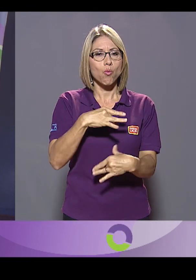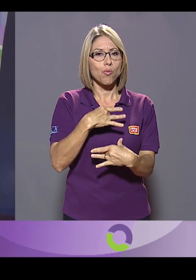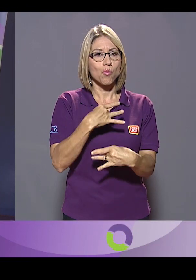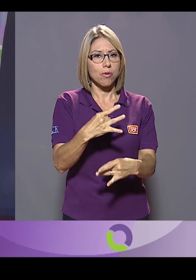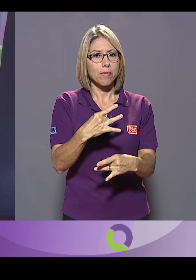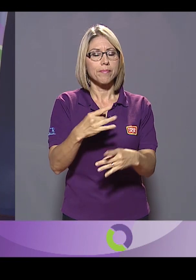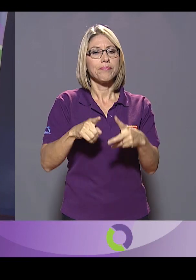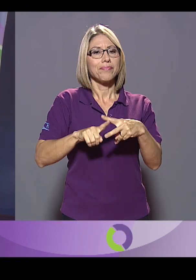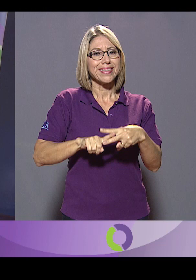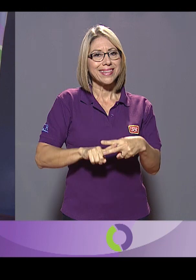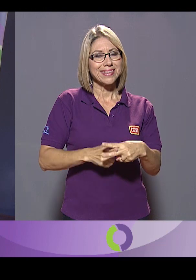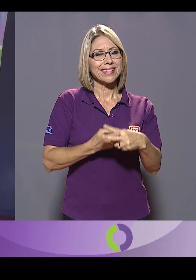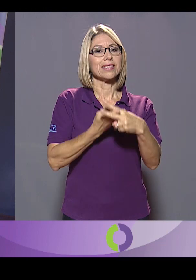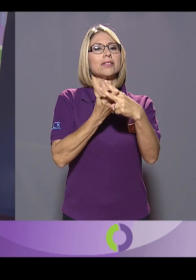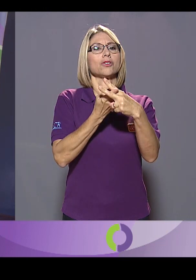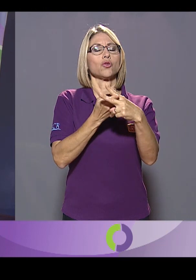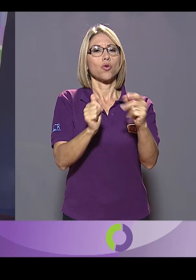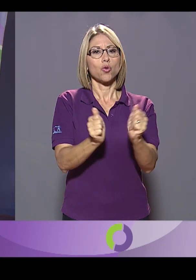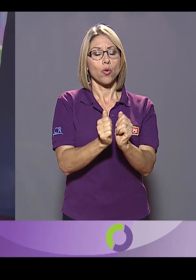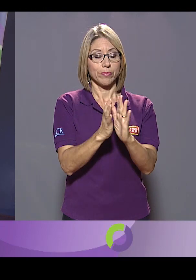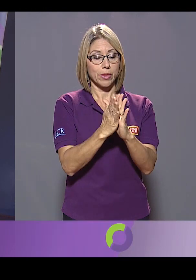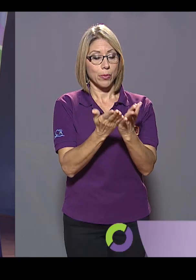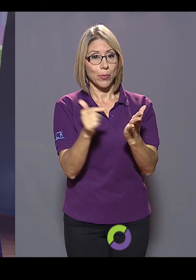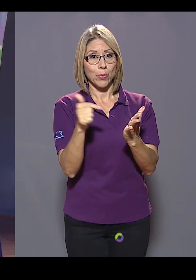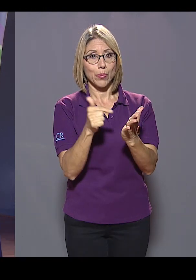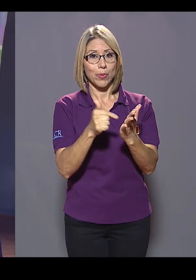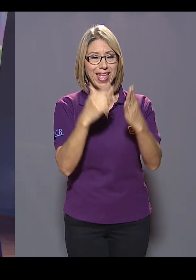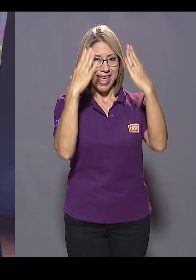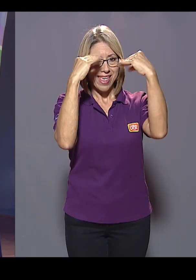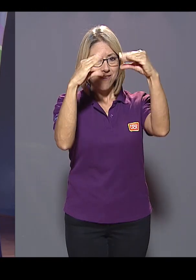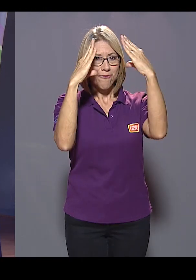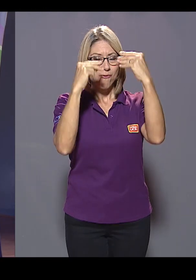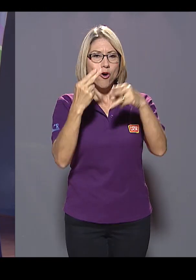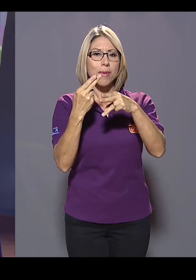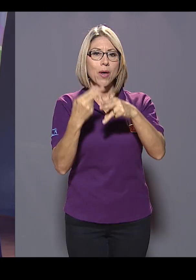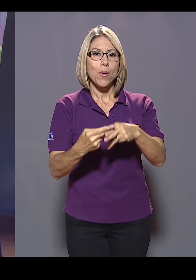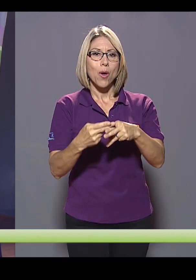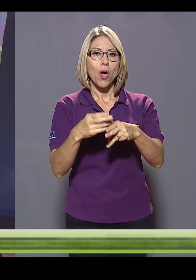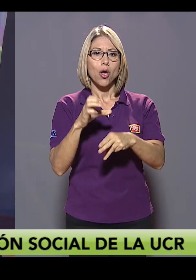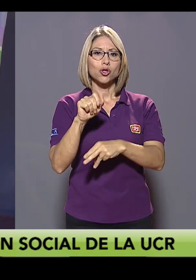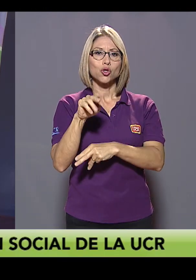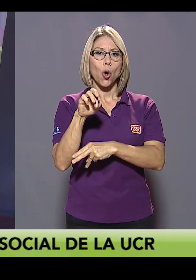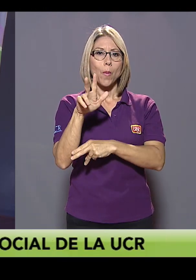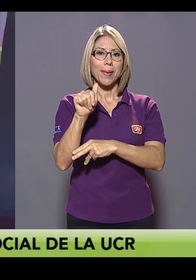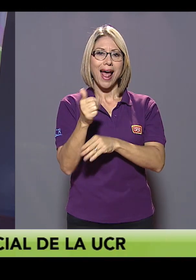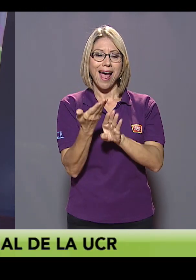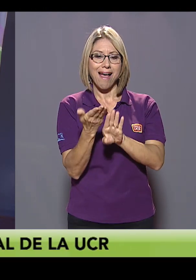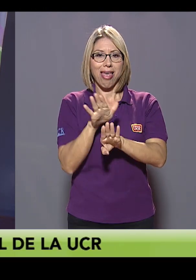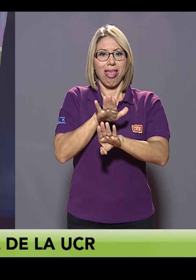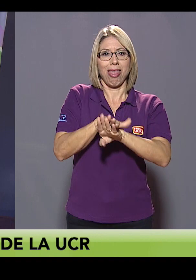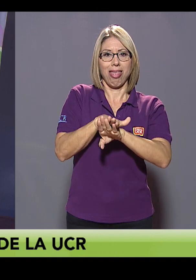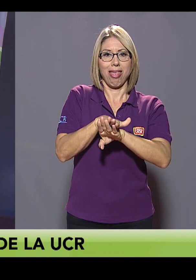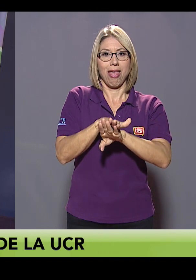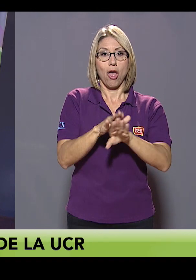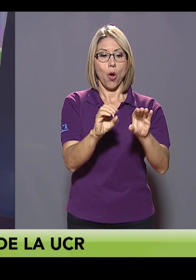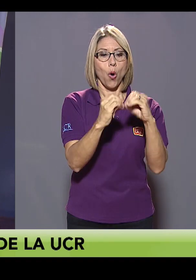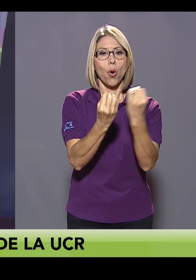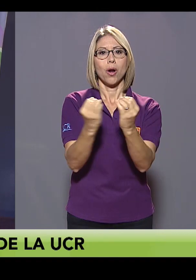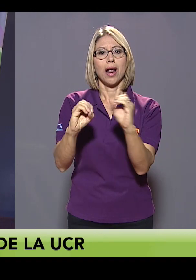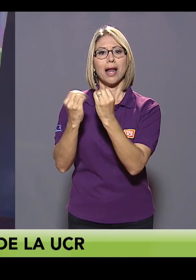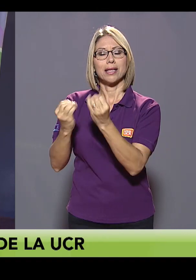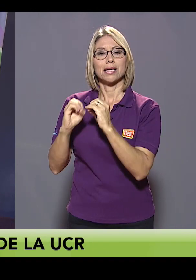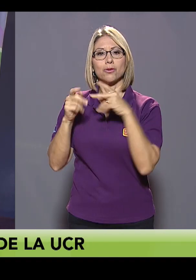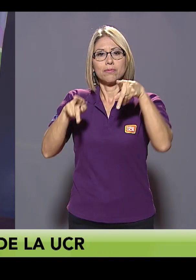porque nació del informe Sombra que las organizaciones de personas con discapacidad